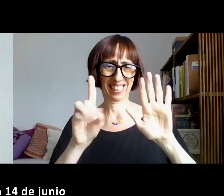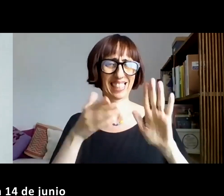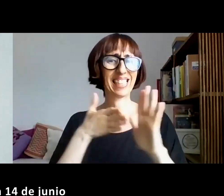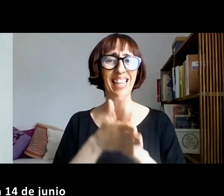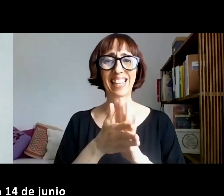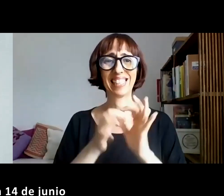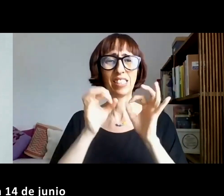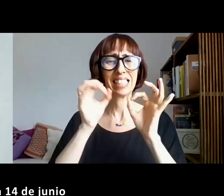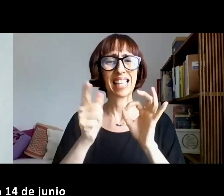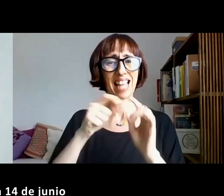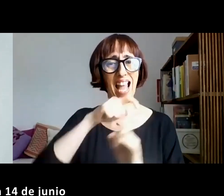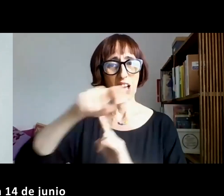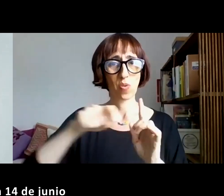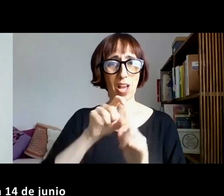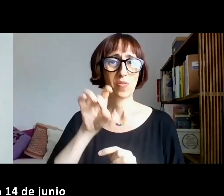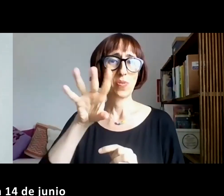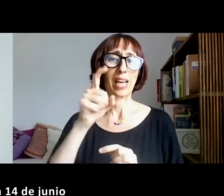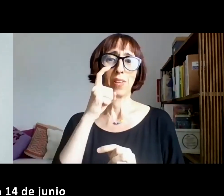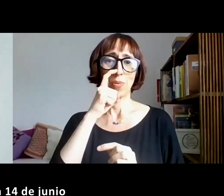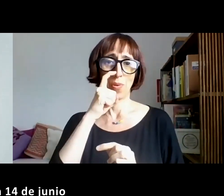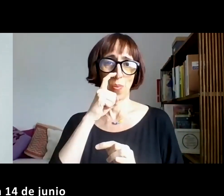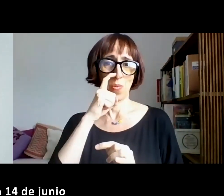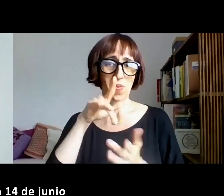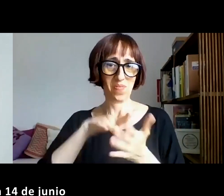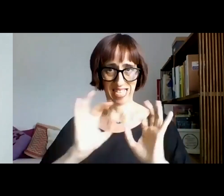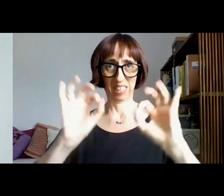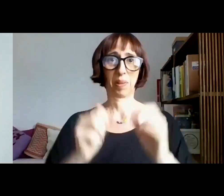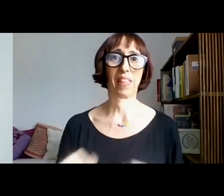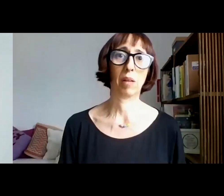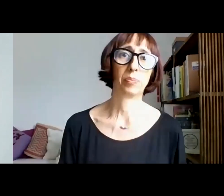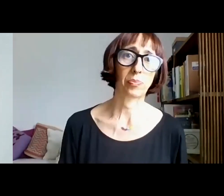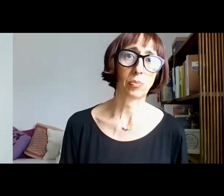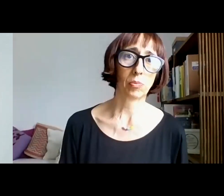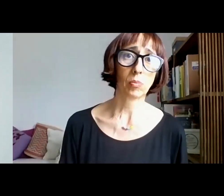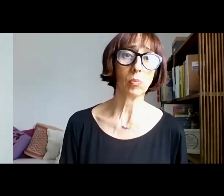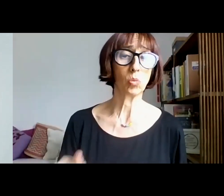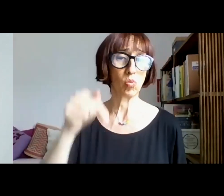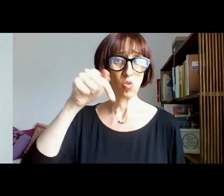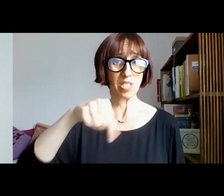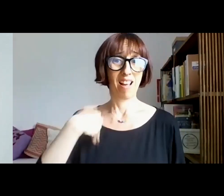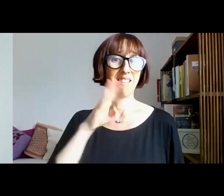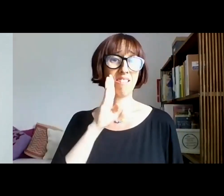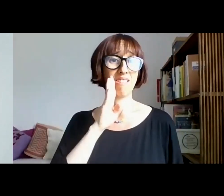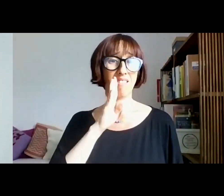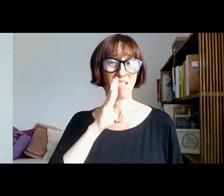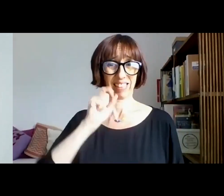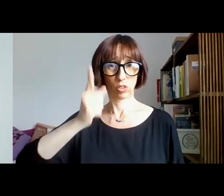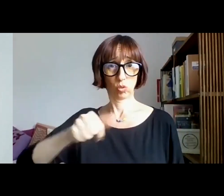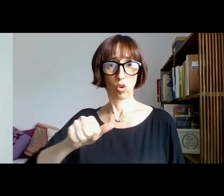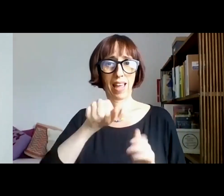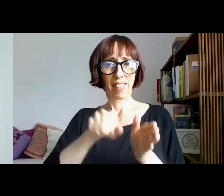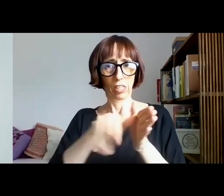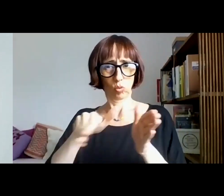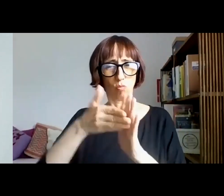mismo modo un 14 de junio del año 1936 y cada año supone una fecha muy especial para